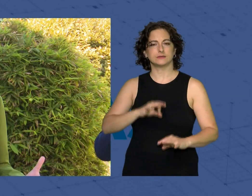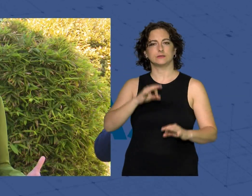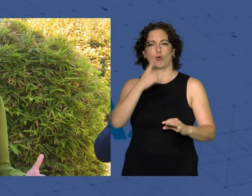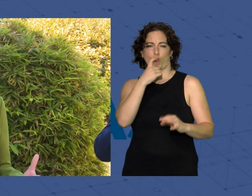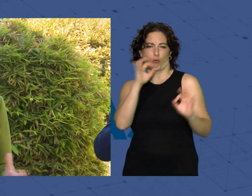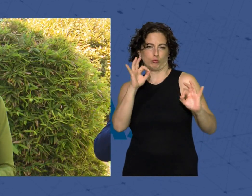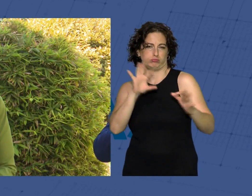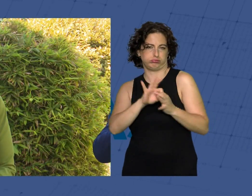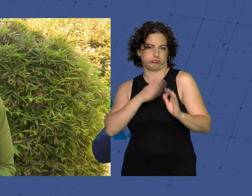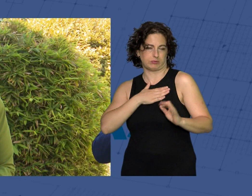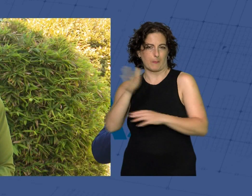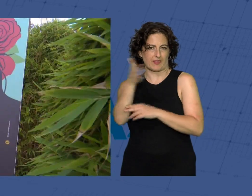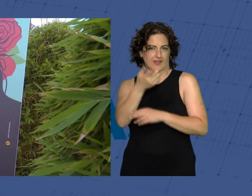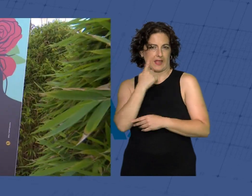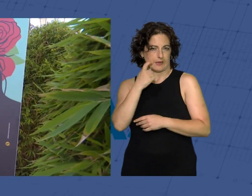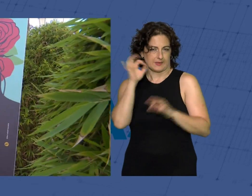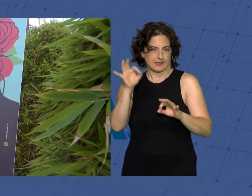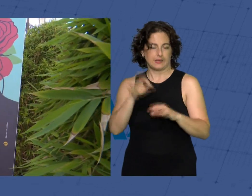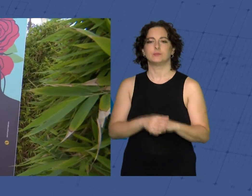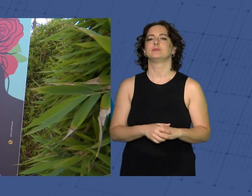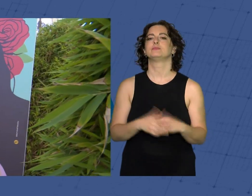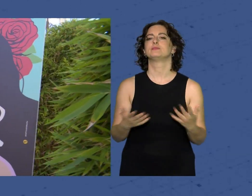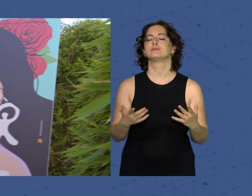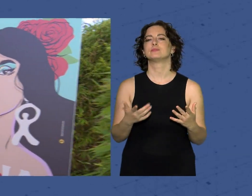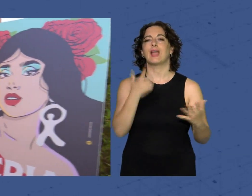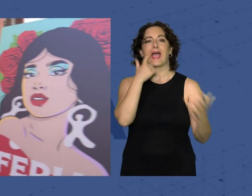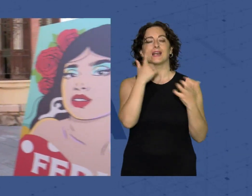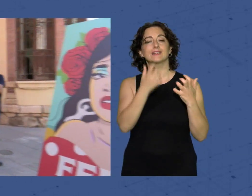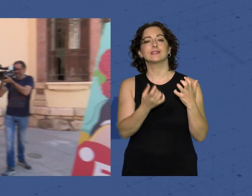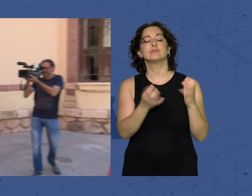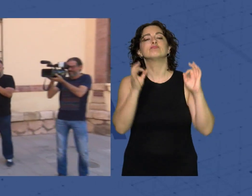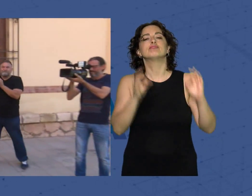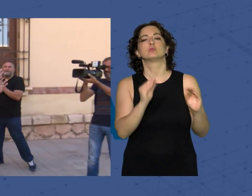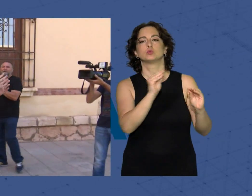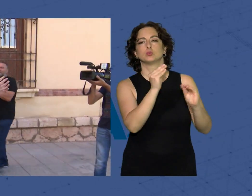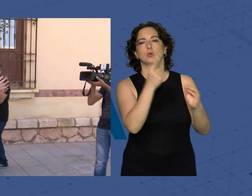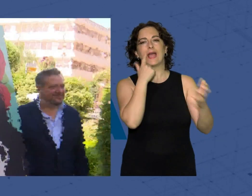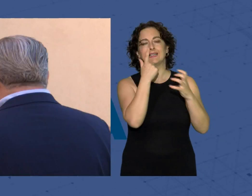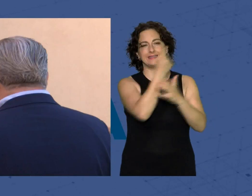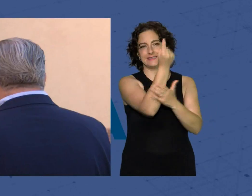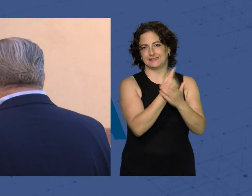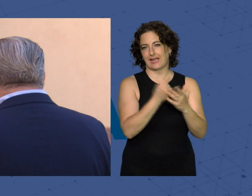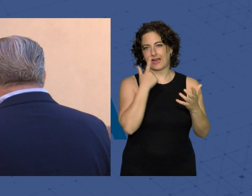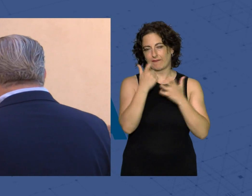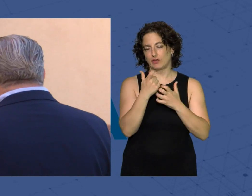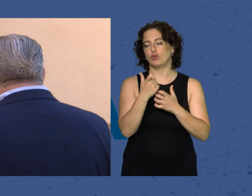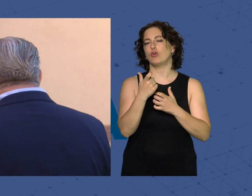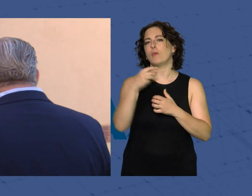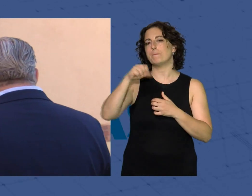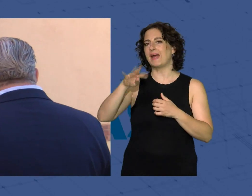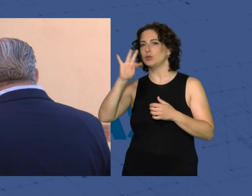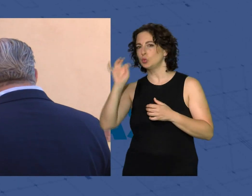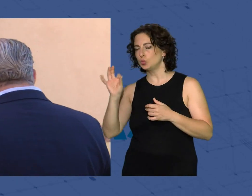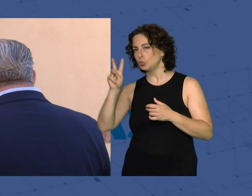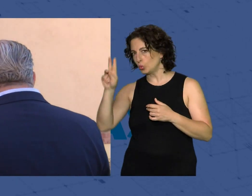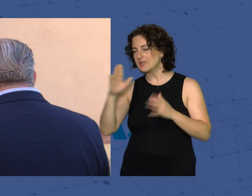propio de la bandera de almería de nuestra seña de identidad este cartel nace del talento del artista gráfico matu santamaría un hispano argentino que